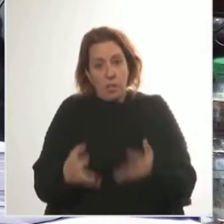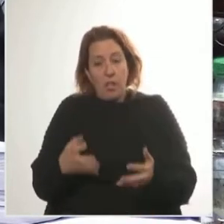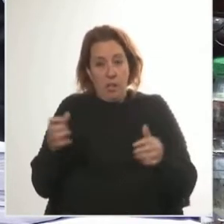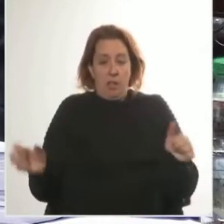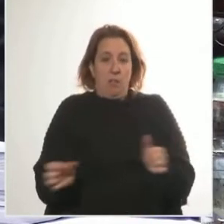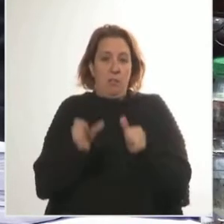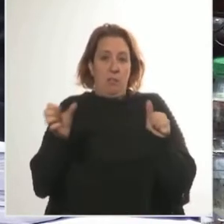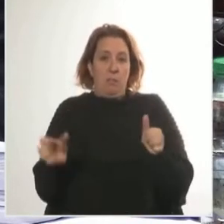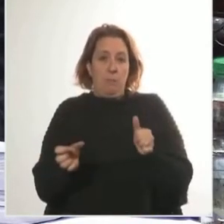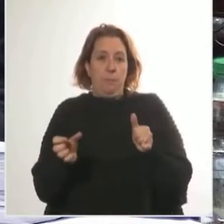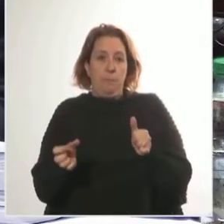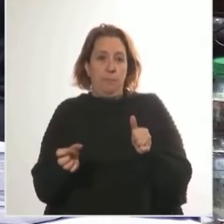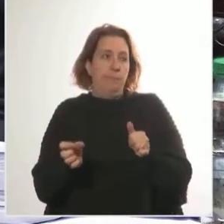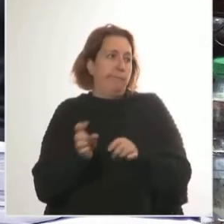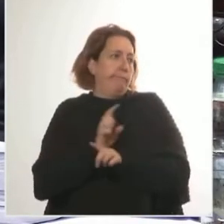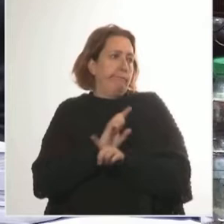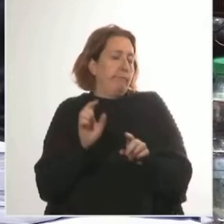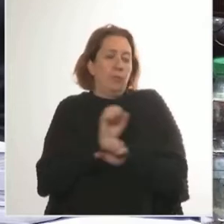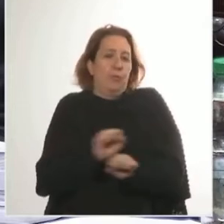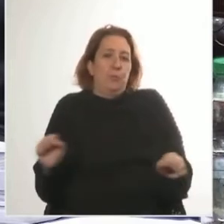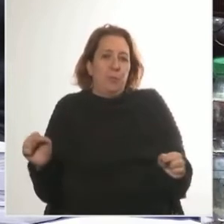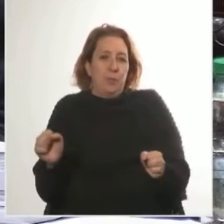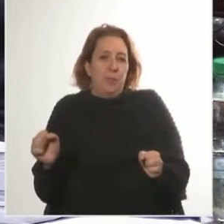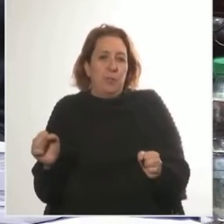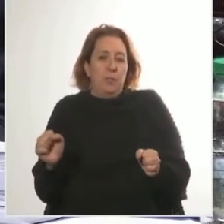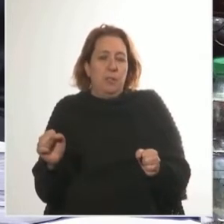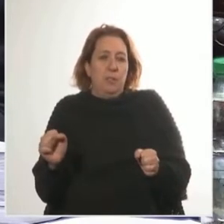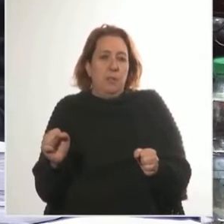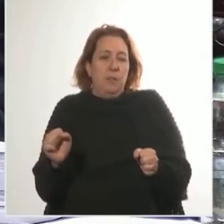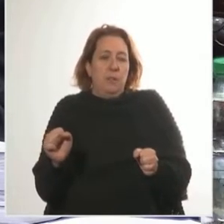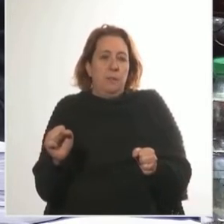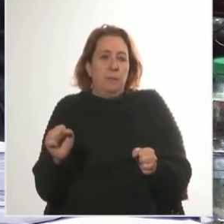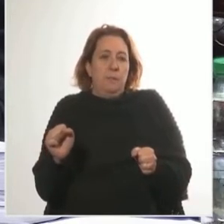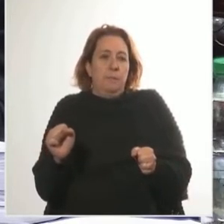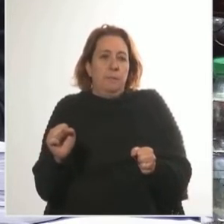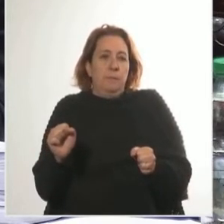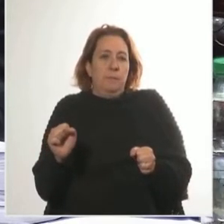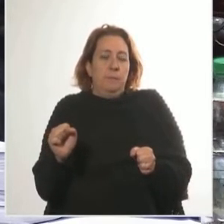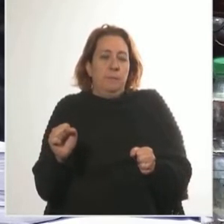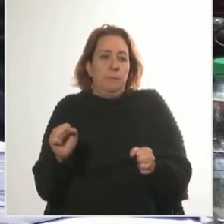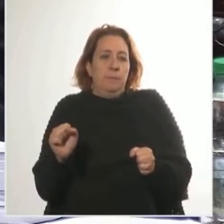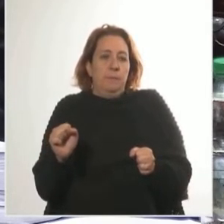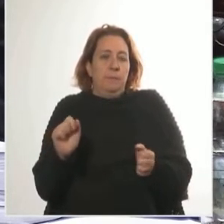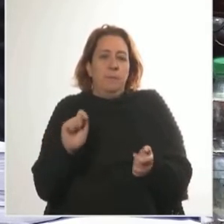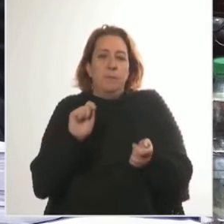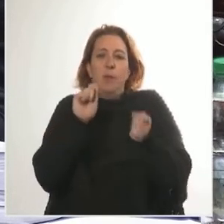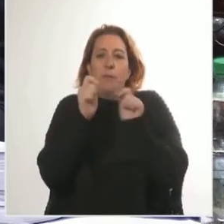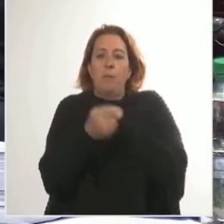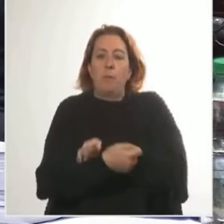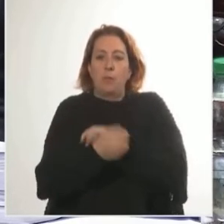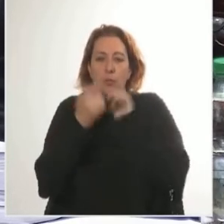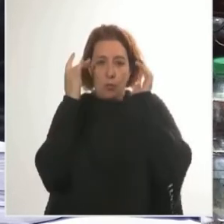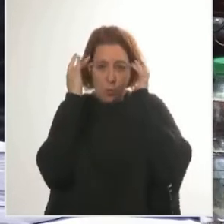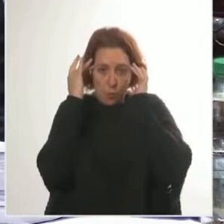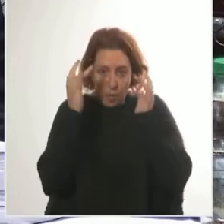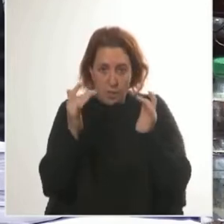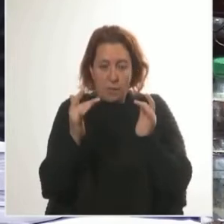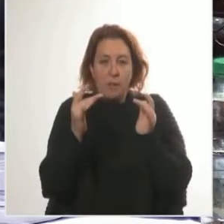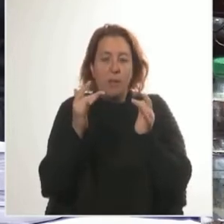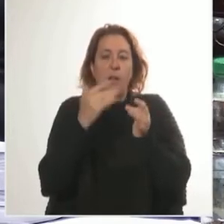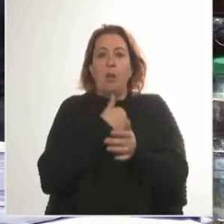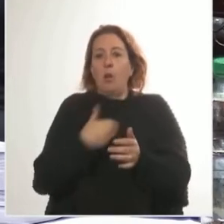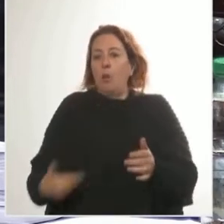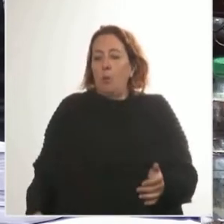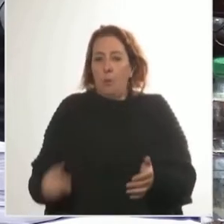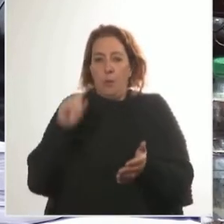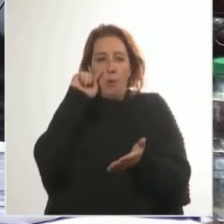adelante. No es factible llevar adelante la transformación educativa que el gobierno plantea,